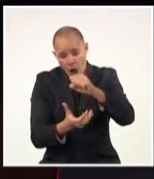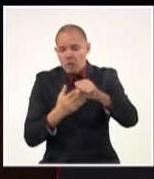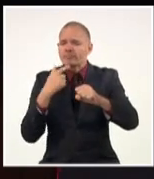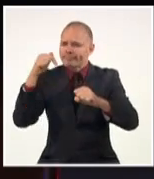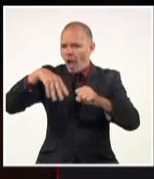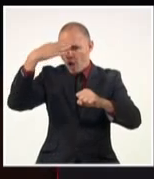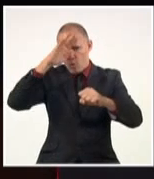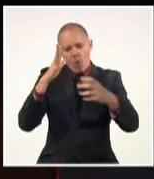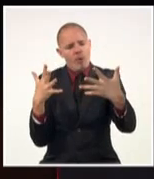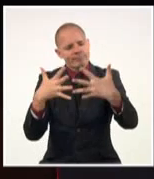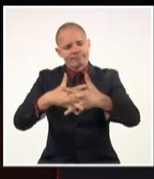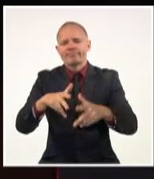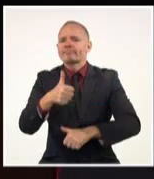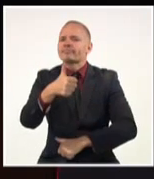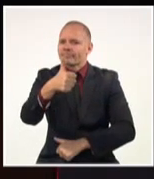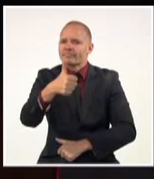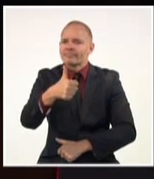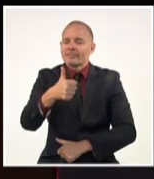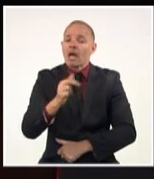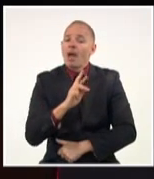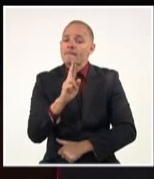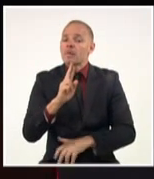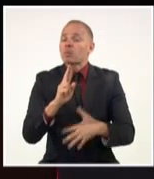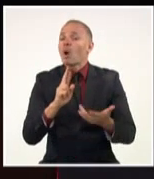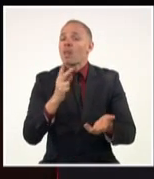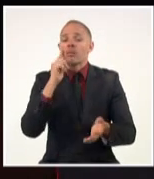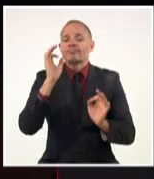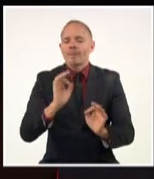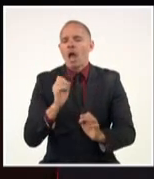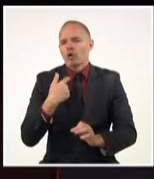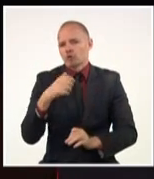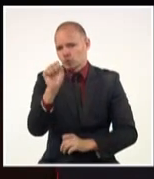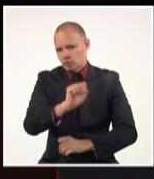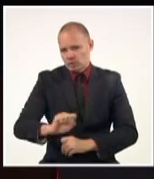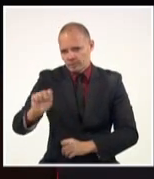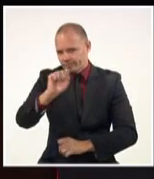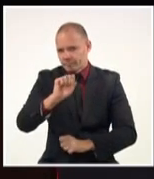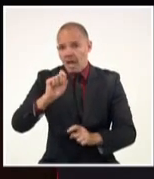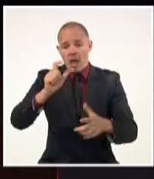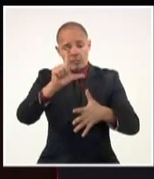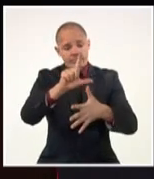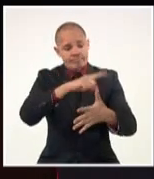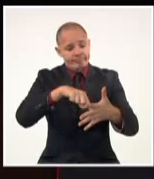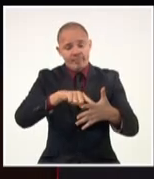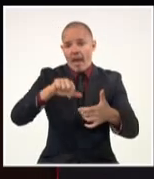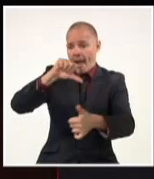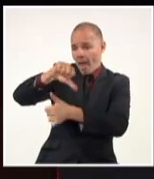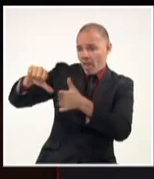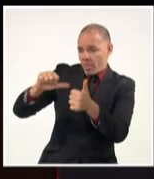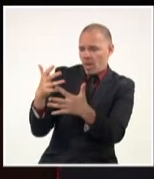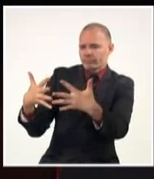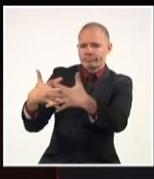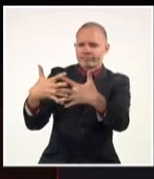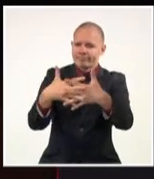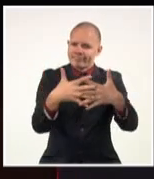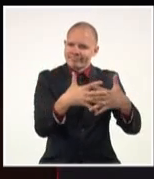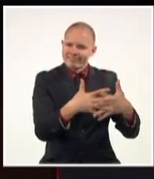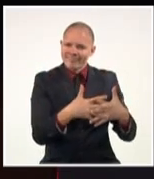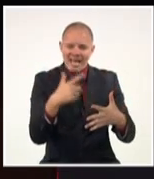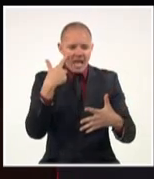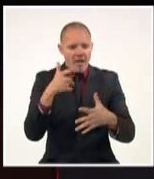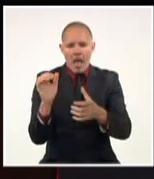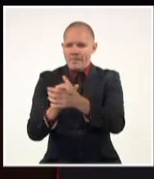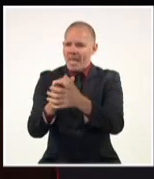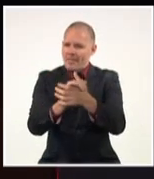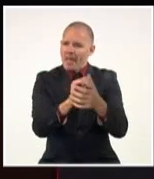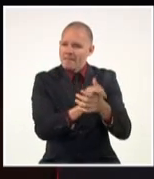del internacionalismo socialista, la integración con los países de América Latina y del Caribe, la amistad entrañable con